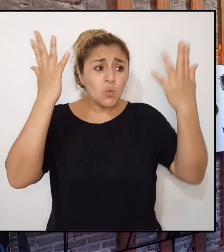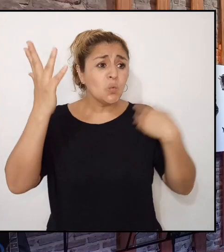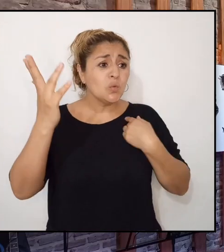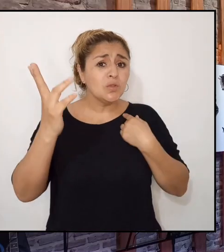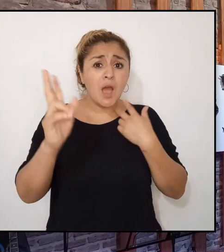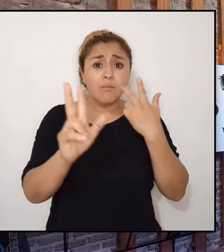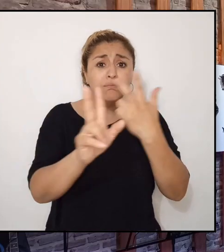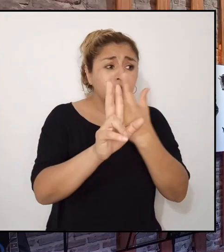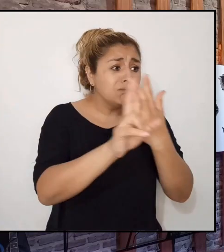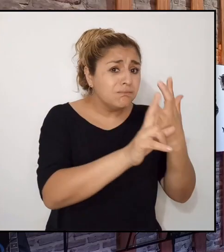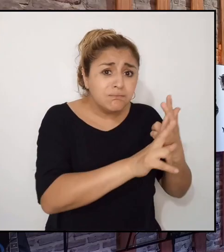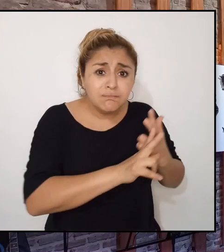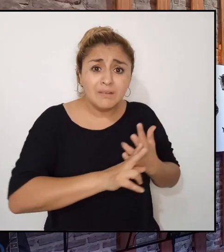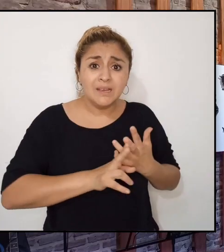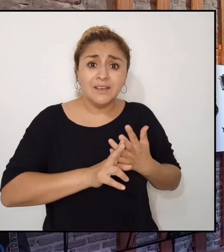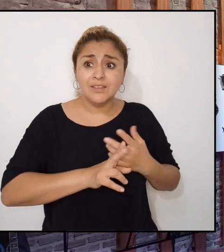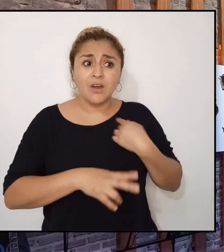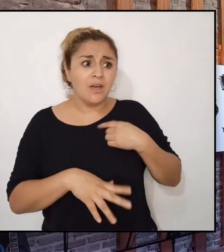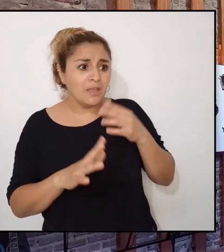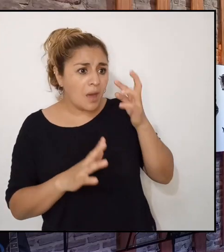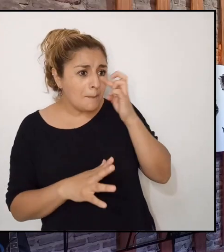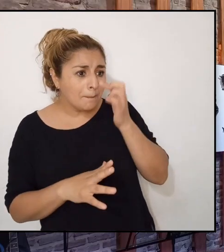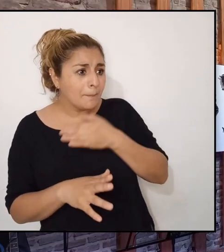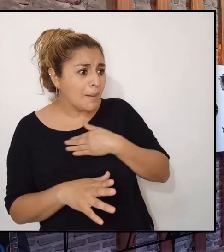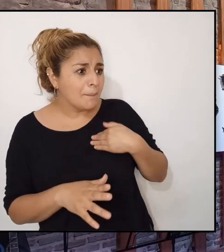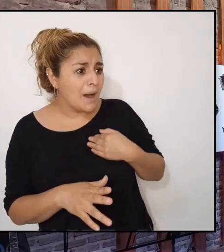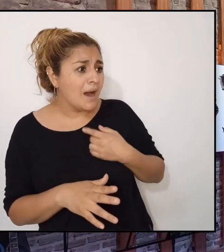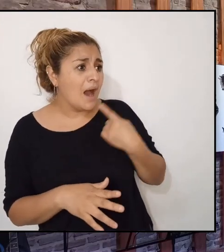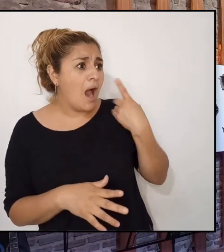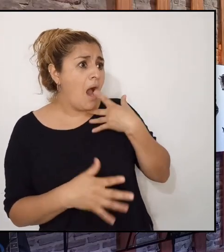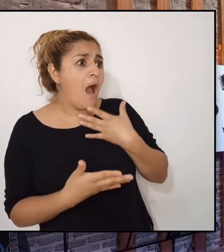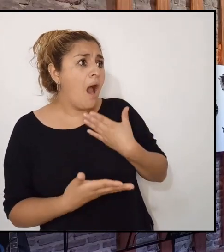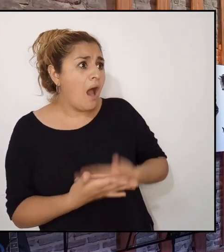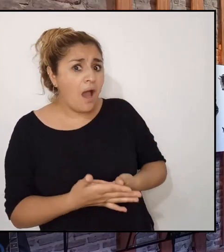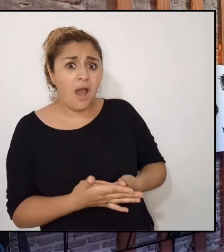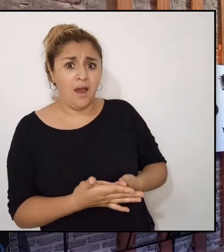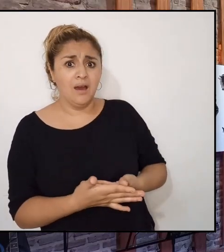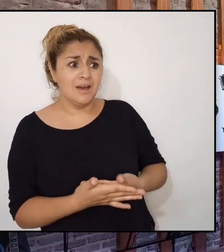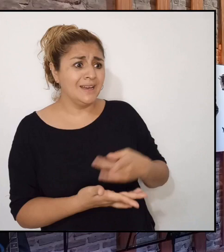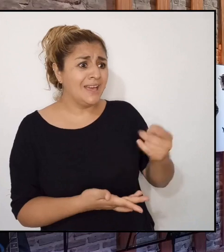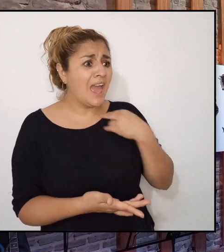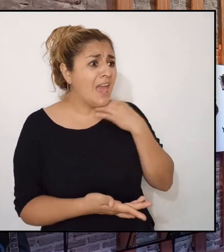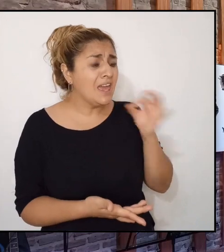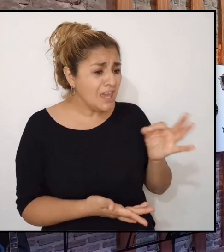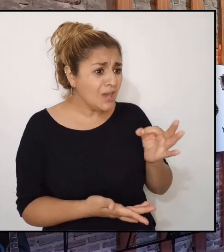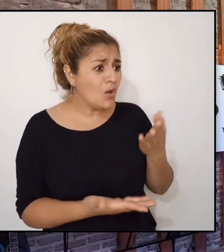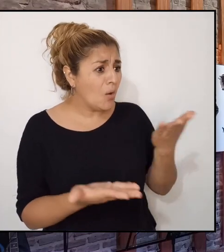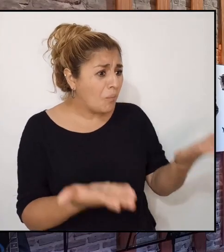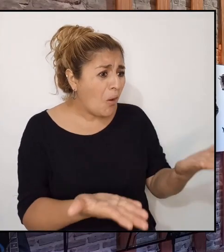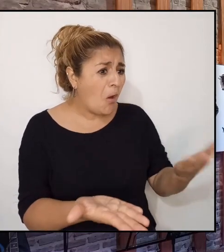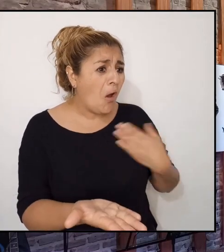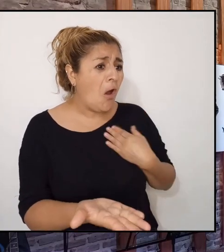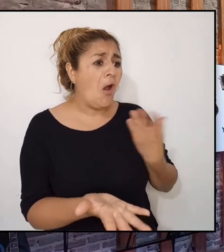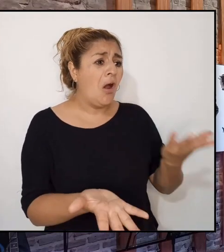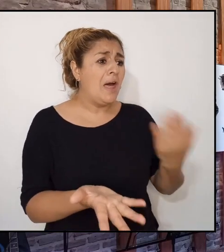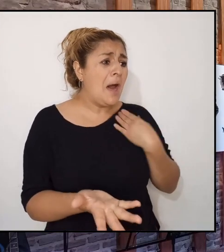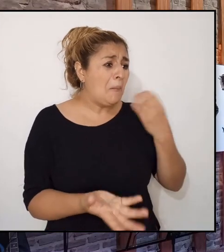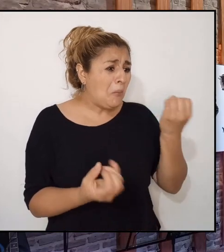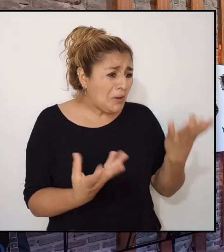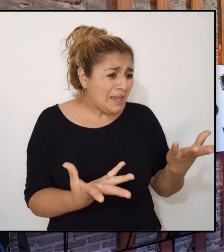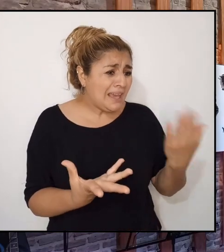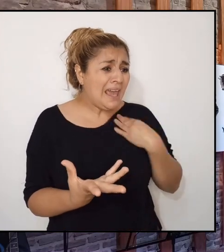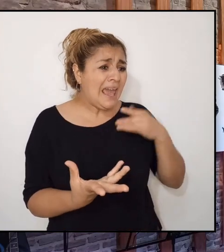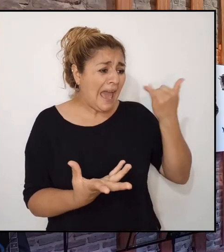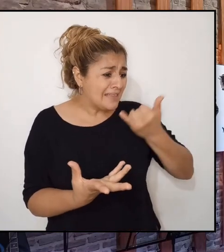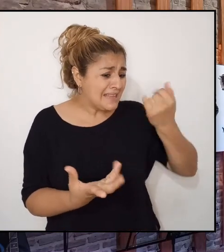sorprendieron. Y él le dijo a su madre, y la madre le dijo: hijo, ¿por qué nos has hecho así? Como si Jesús les